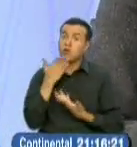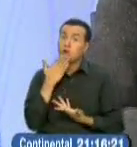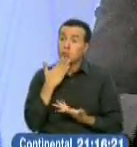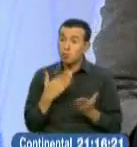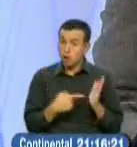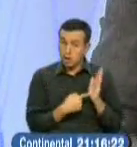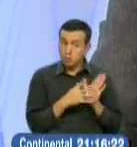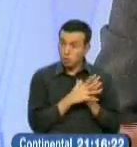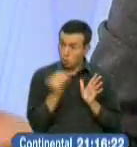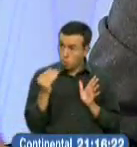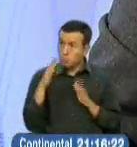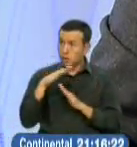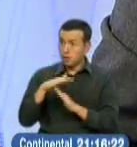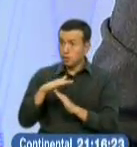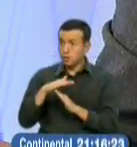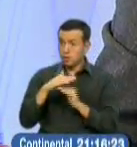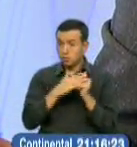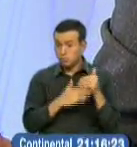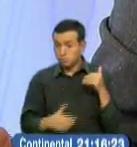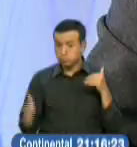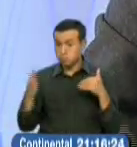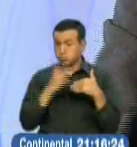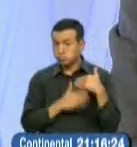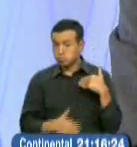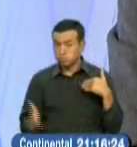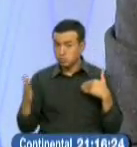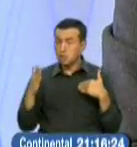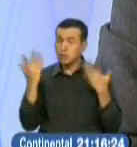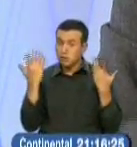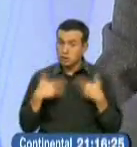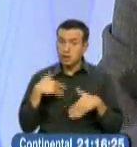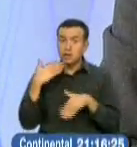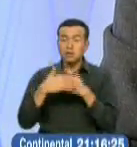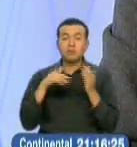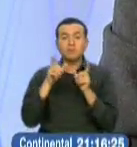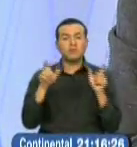que sea en paz, inclusive la propia etapa postelectoral, para que al final